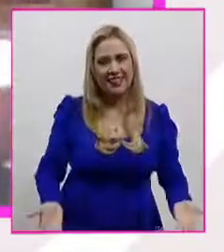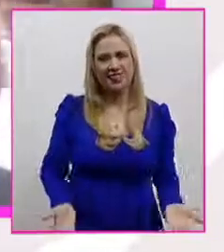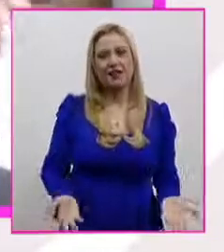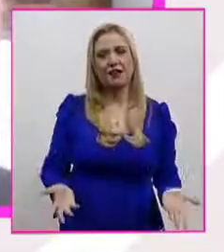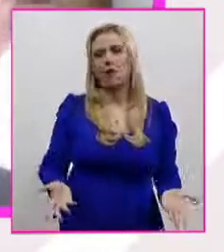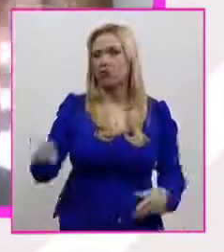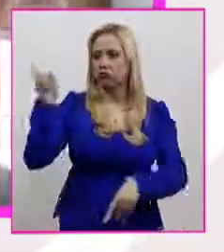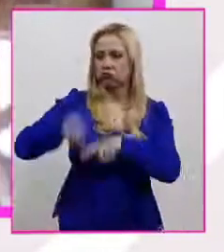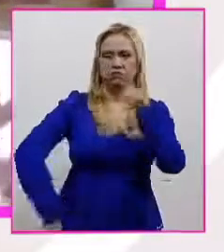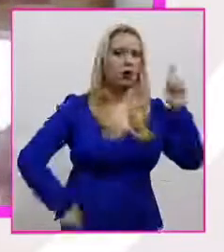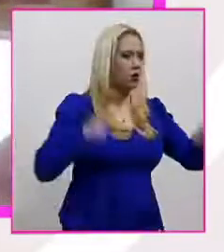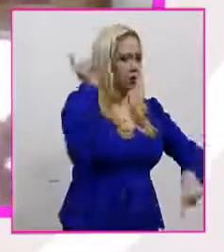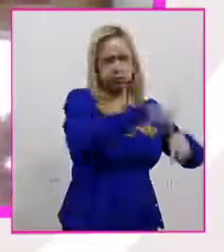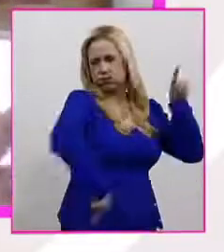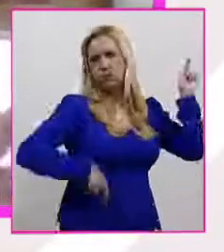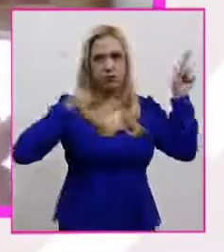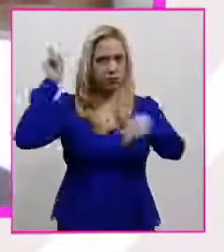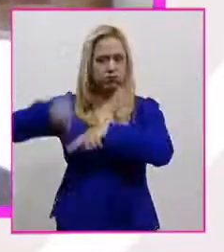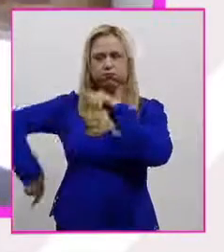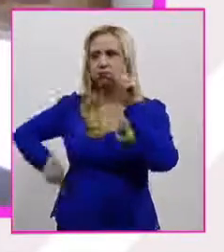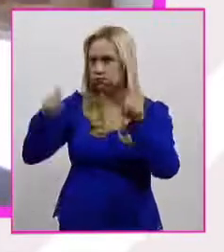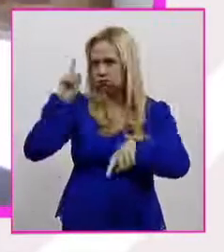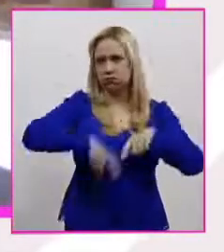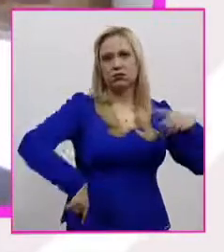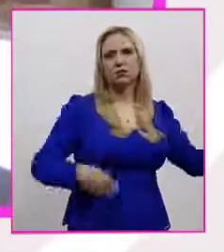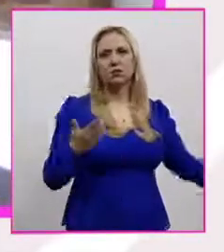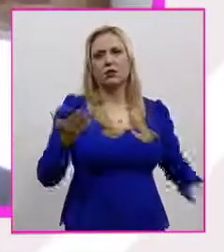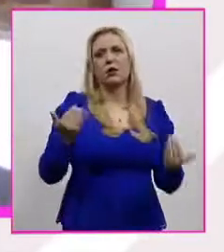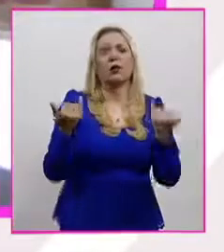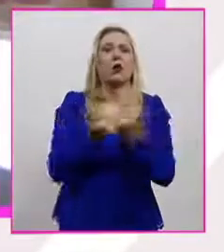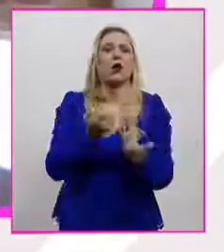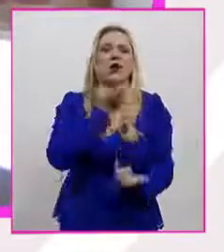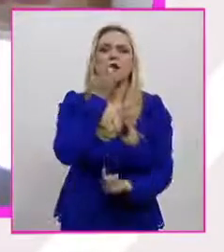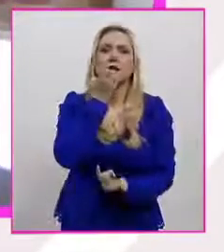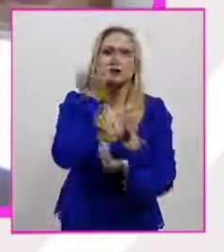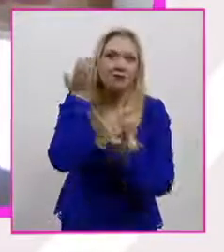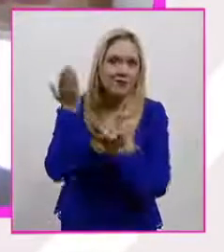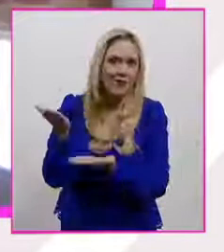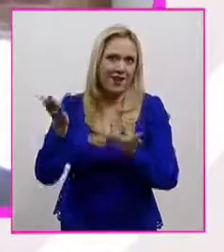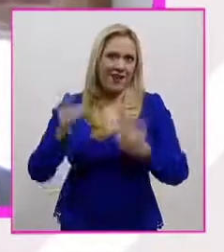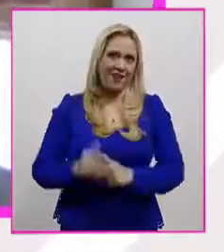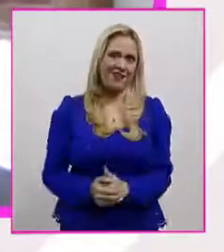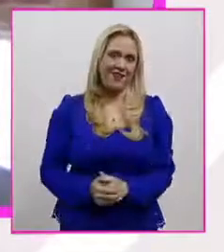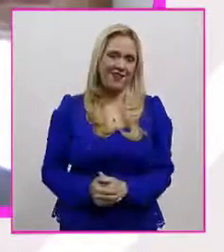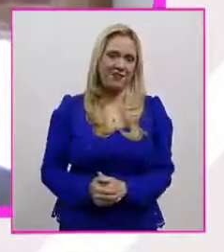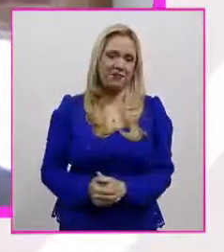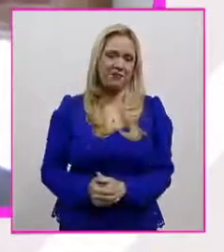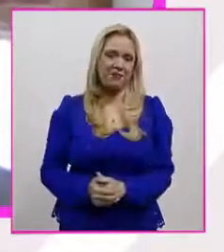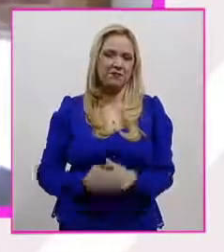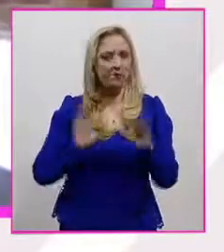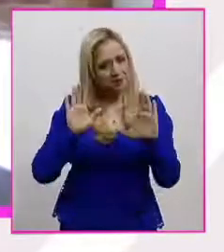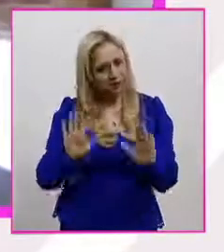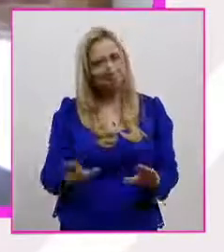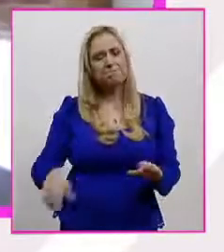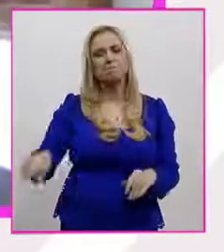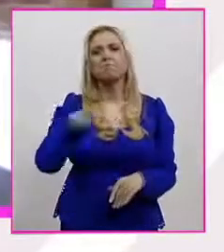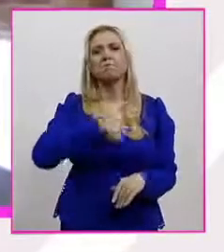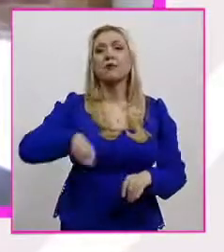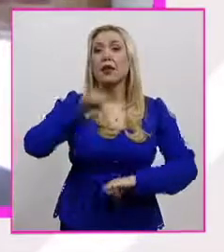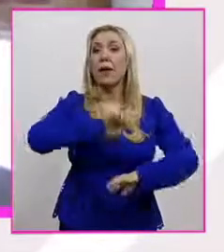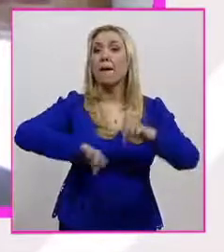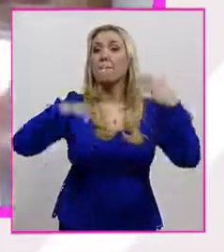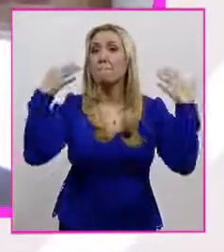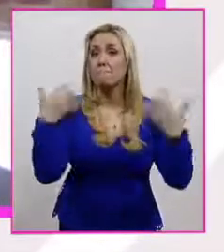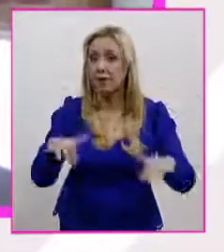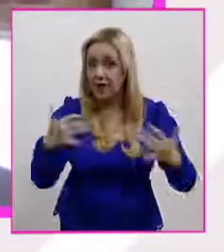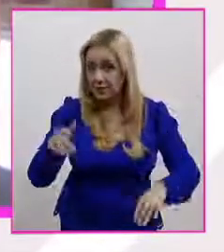esas condiciones cristalizarse en sus trayectorias de vida. Y por el otro lado, también en términos organizacionales, las empresas y el sector privado